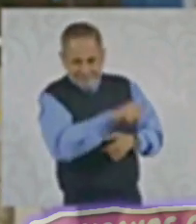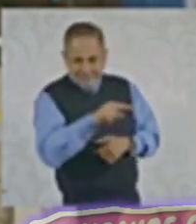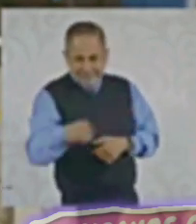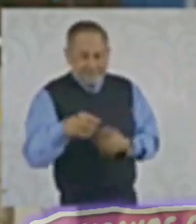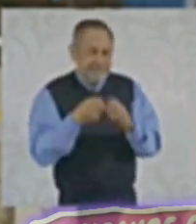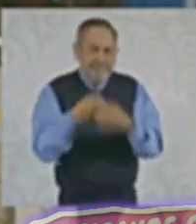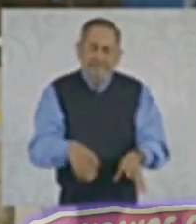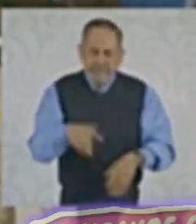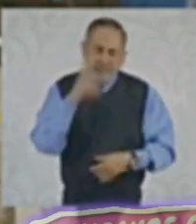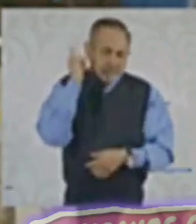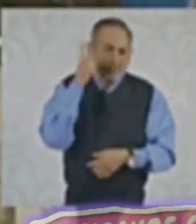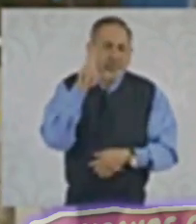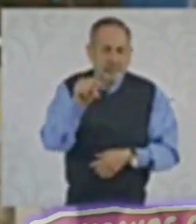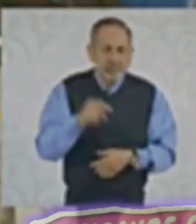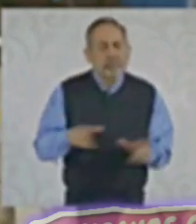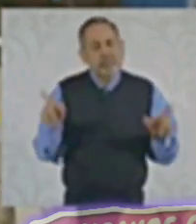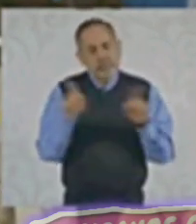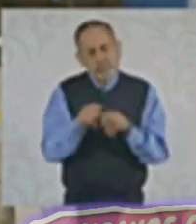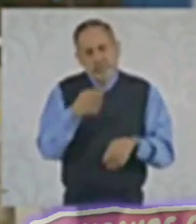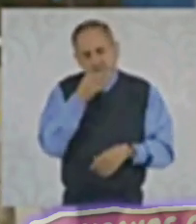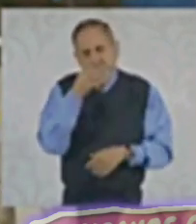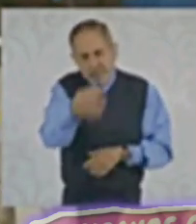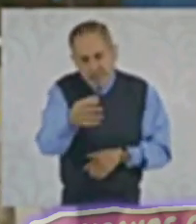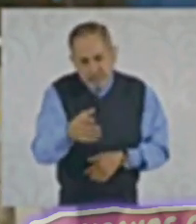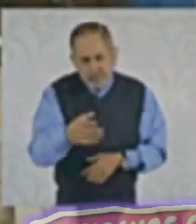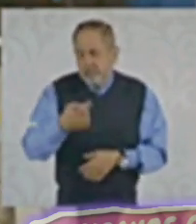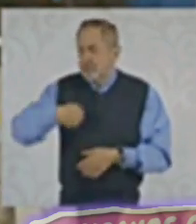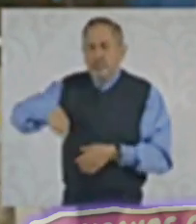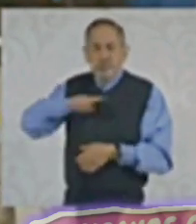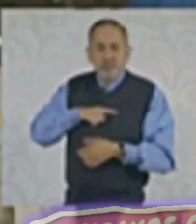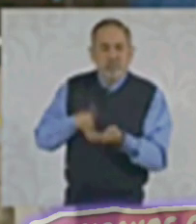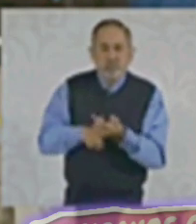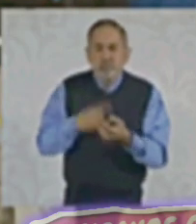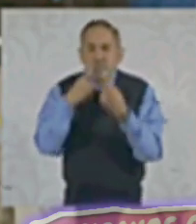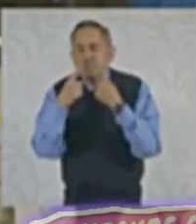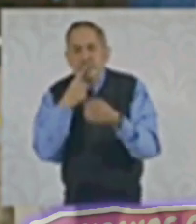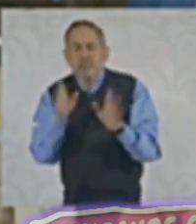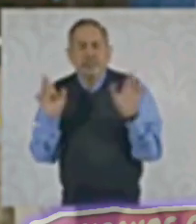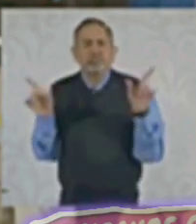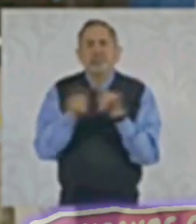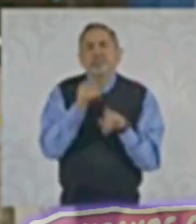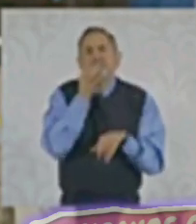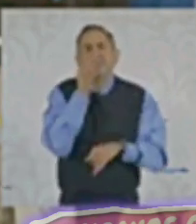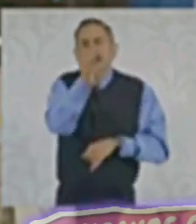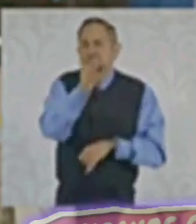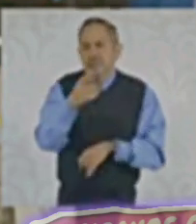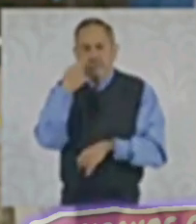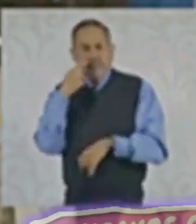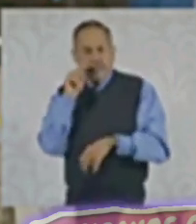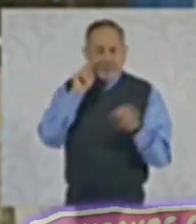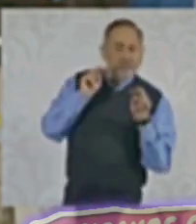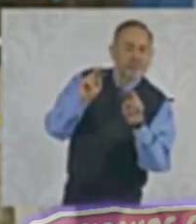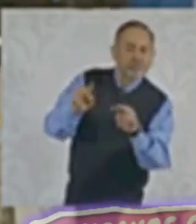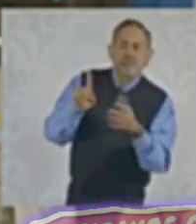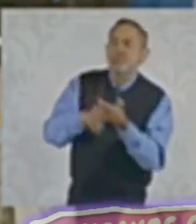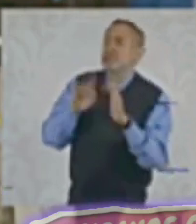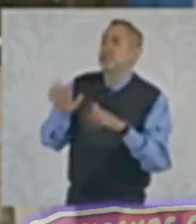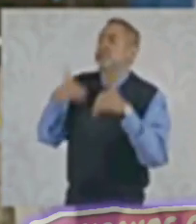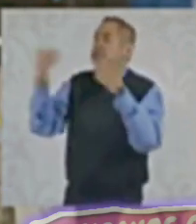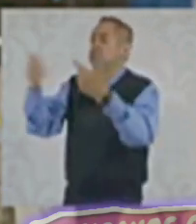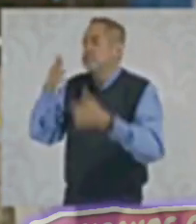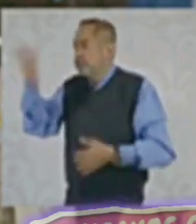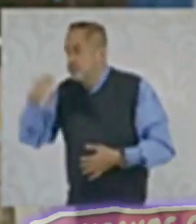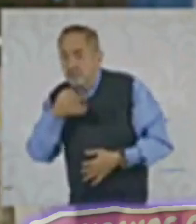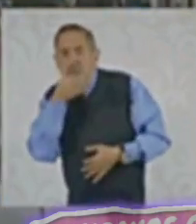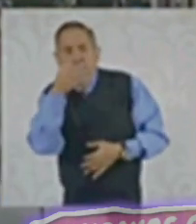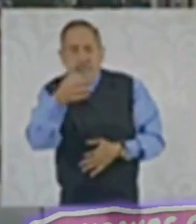gobierno. Y hasta ahí voy a dejar, porque nosotros no hacemos gestiones, solamente compartimos lo que sucede en estos